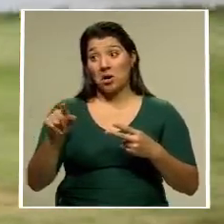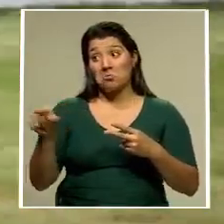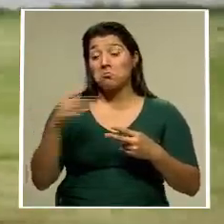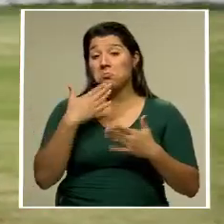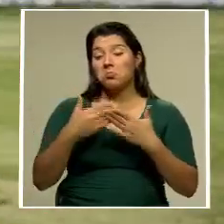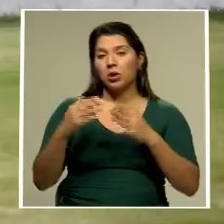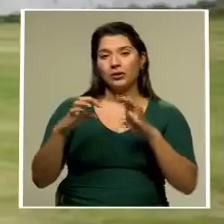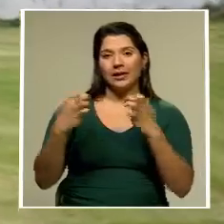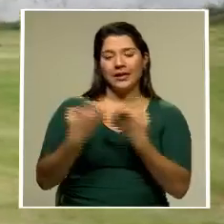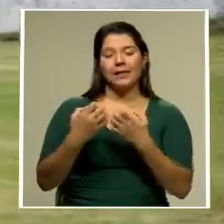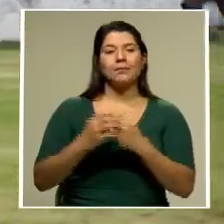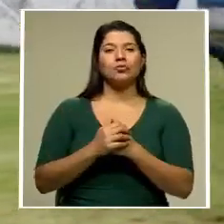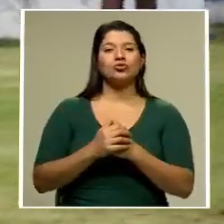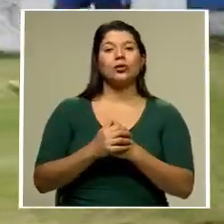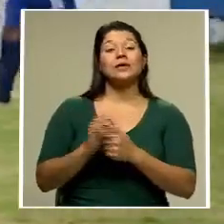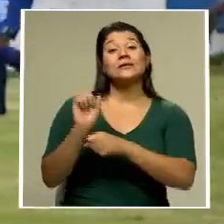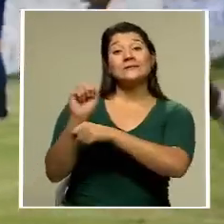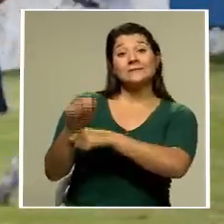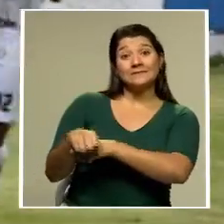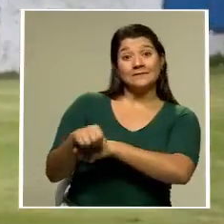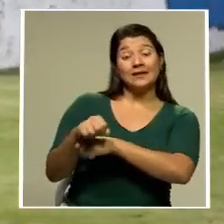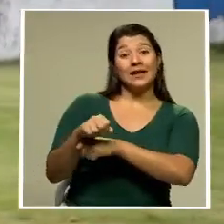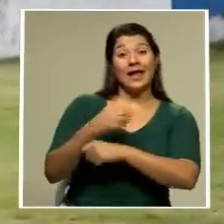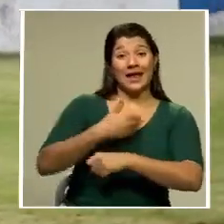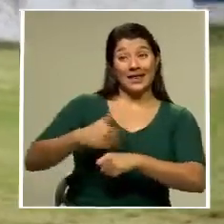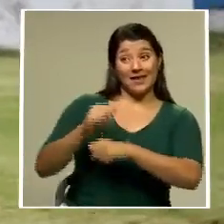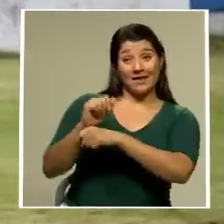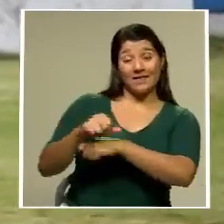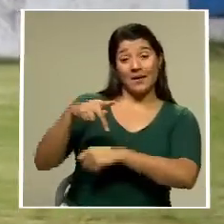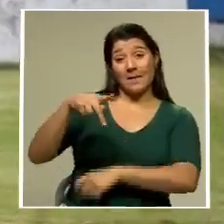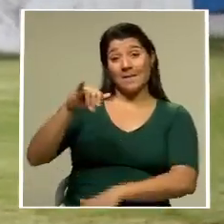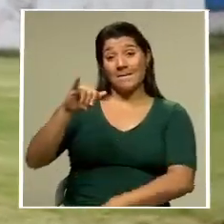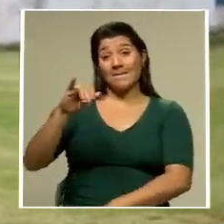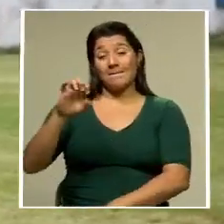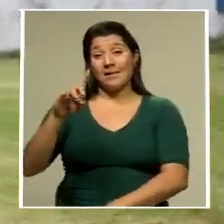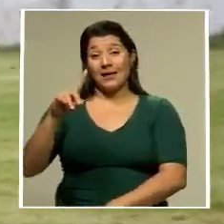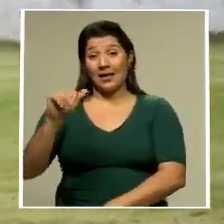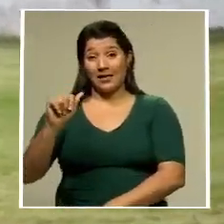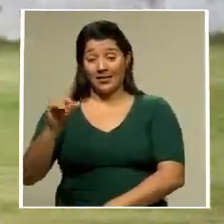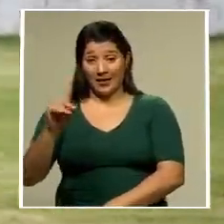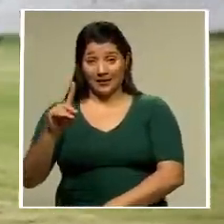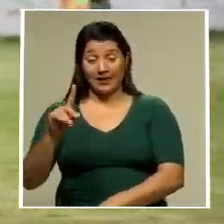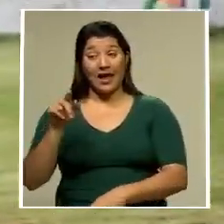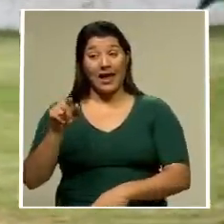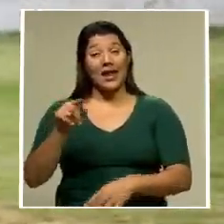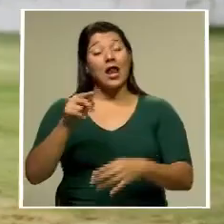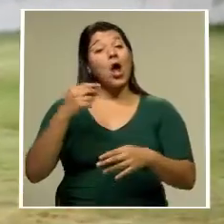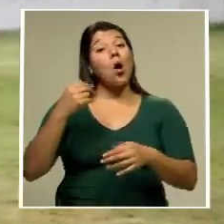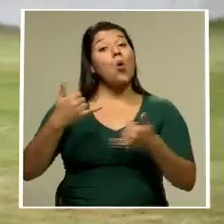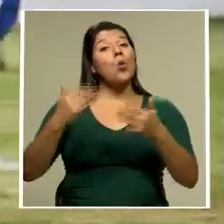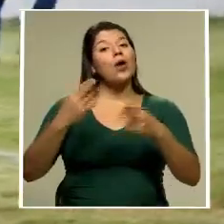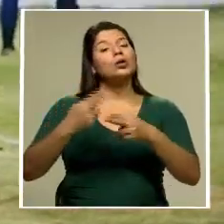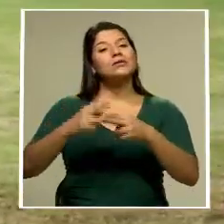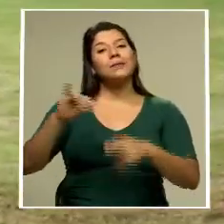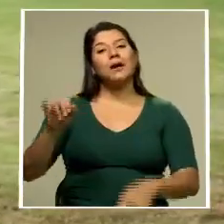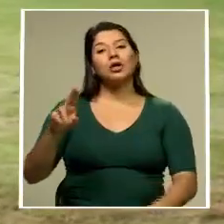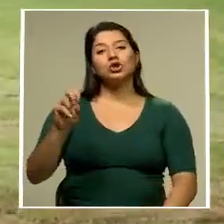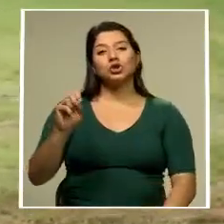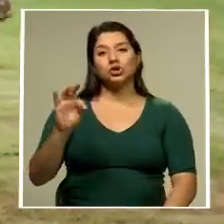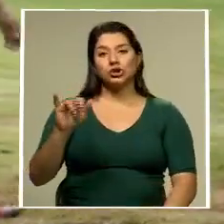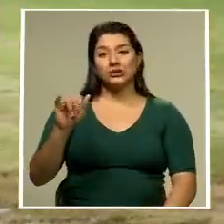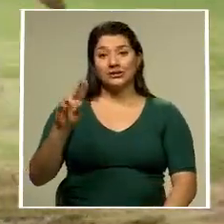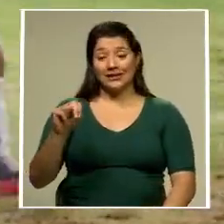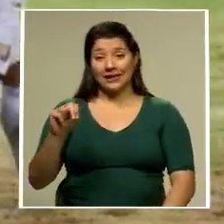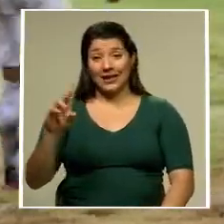del gol florense ante La Piedad, Justin Daly, ha encajado bien en el plantel y se propone ser el goleador del equipo. Agradecido con Dios, de igual